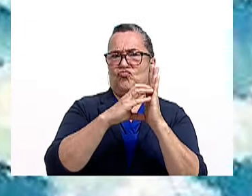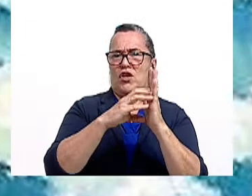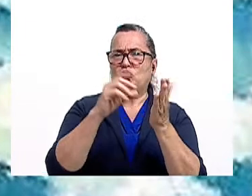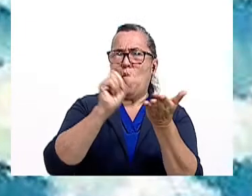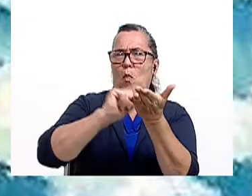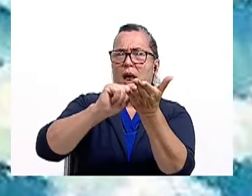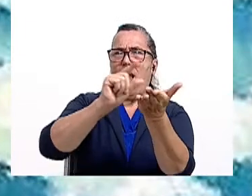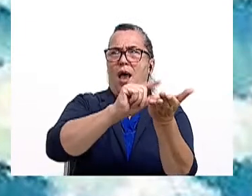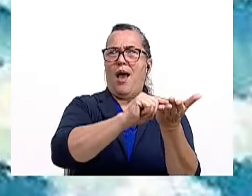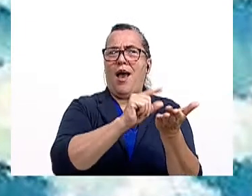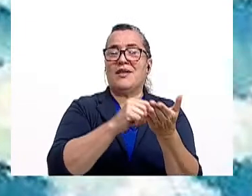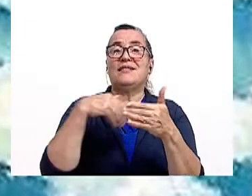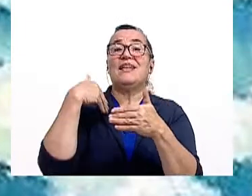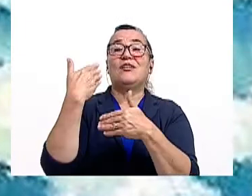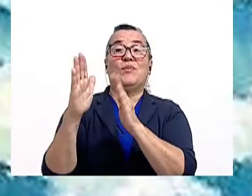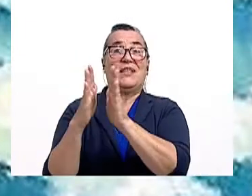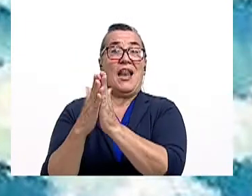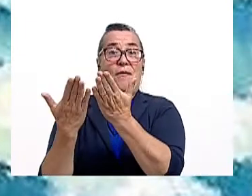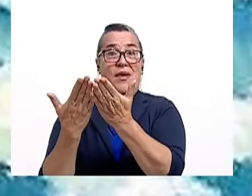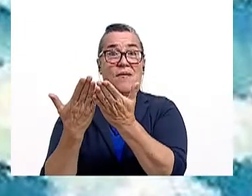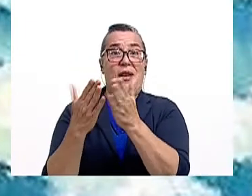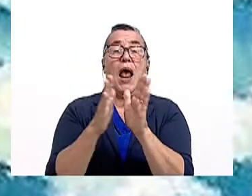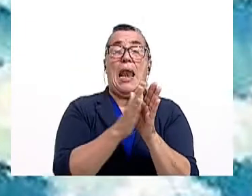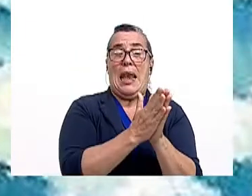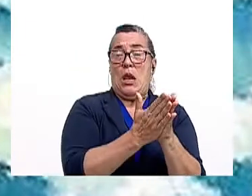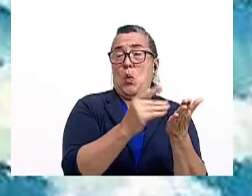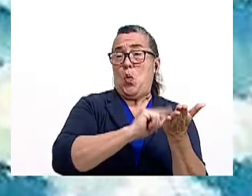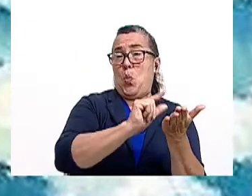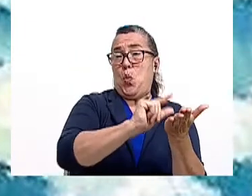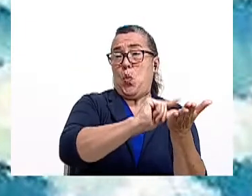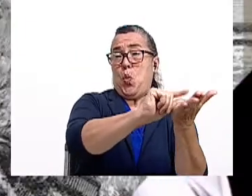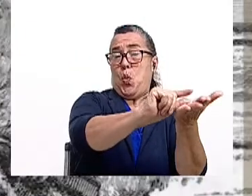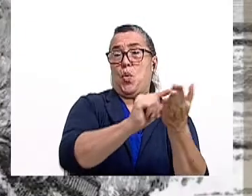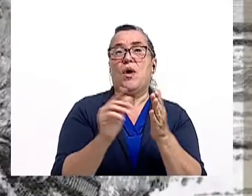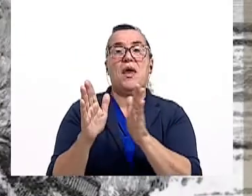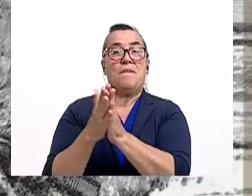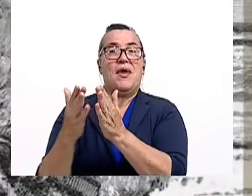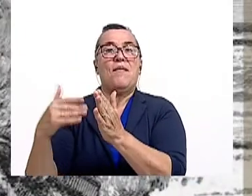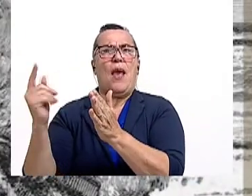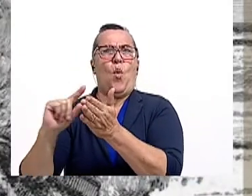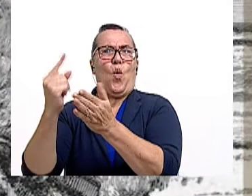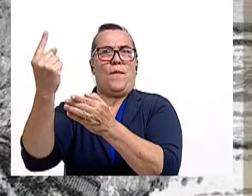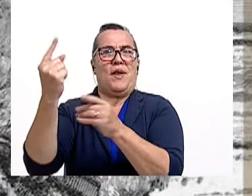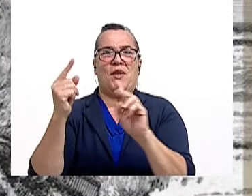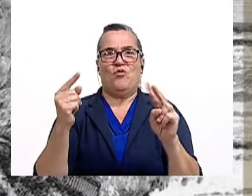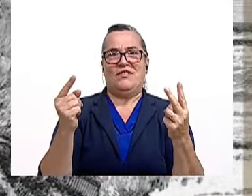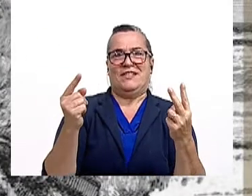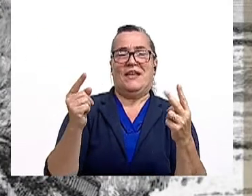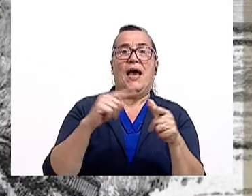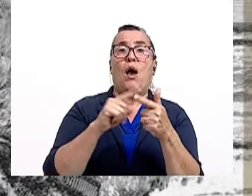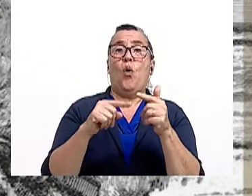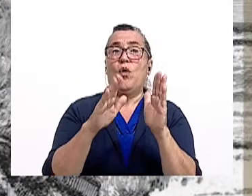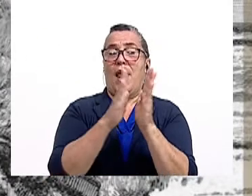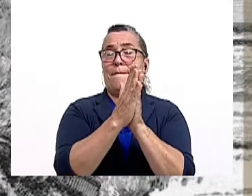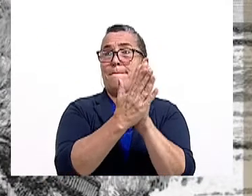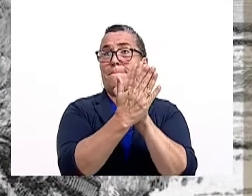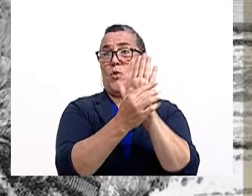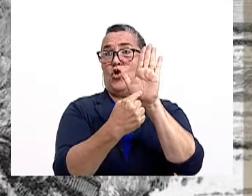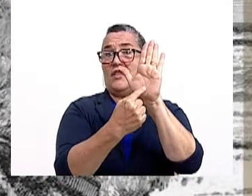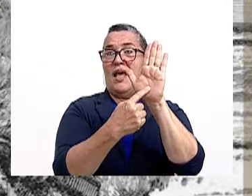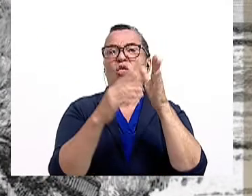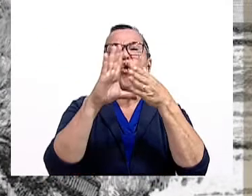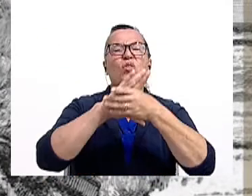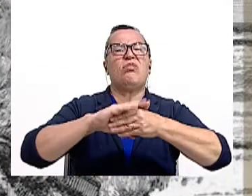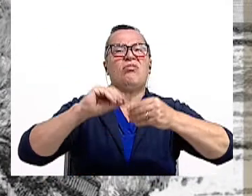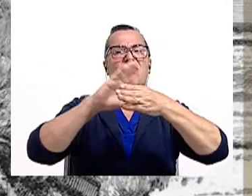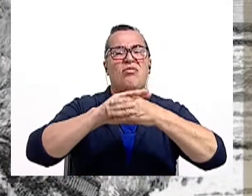publicado después de la Biblia. Robinson Crusoe narra y cito la portada del libro original: